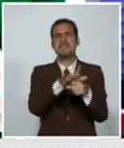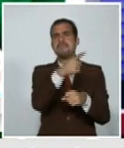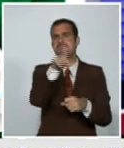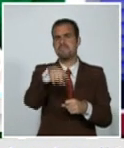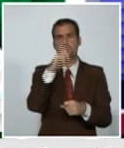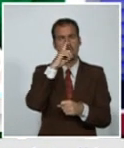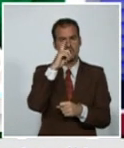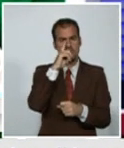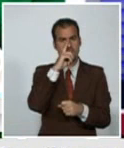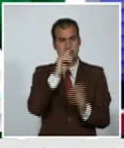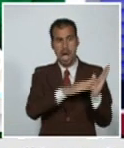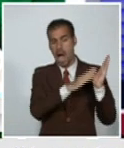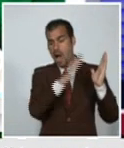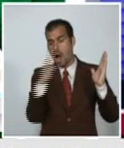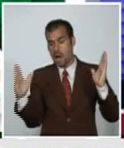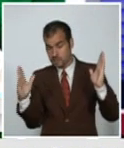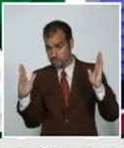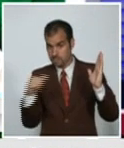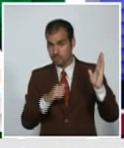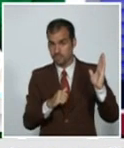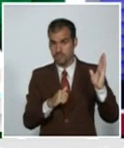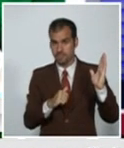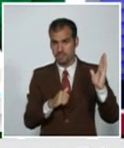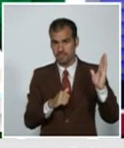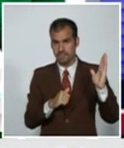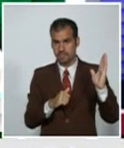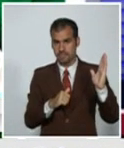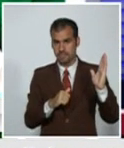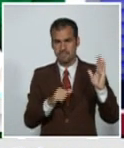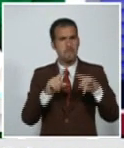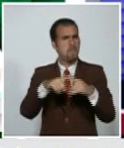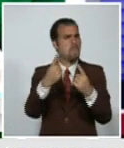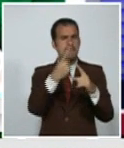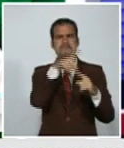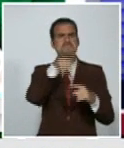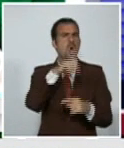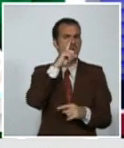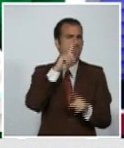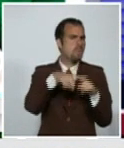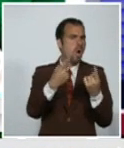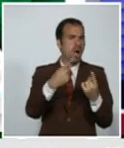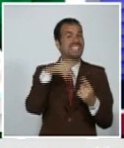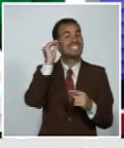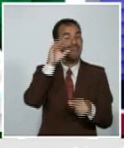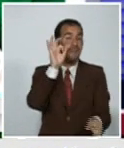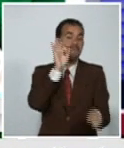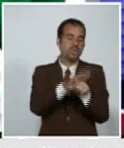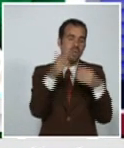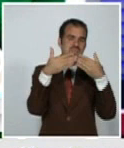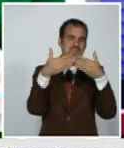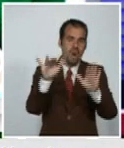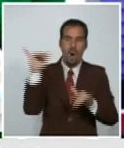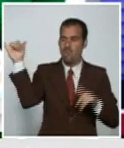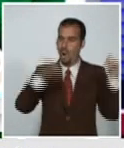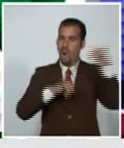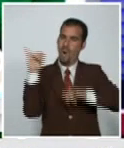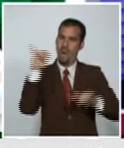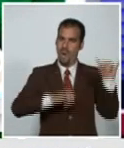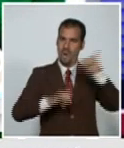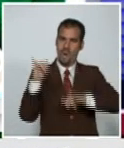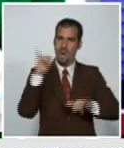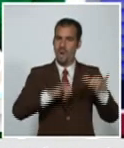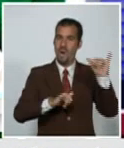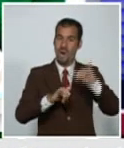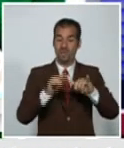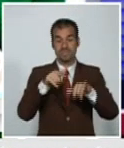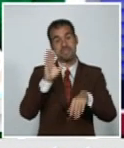se coge de referencia porque fue el momento en que se produjo el incremento del arribo